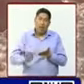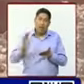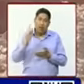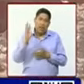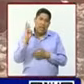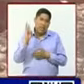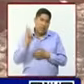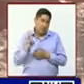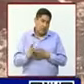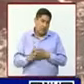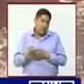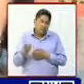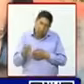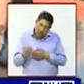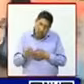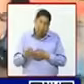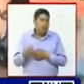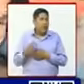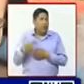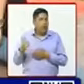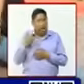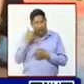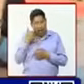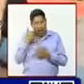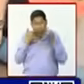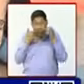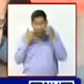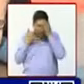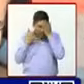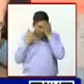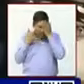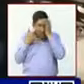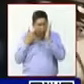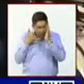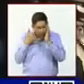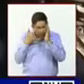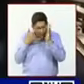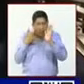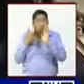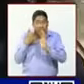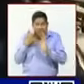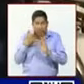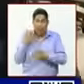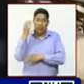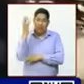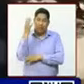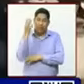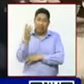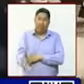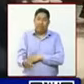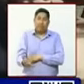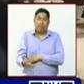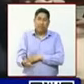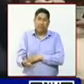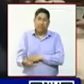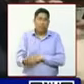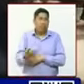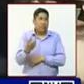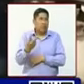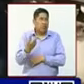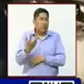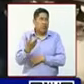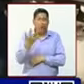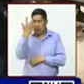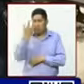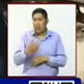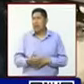cuadra. También hemos recibido llamadas de atención de emergencia, hemos tenido 2 caídas de árboles, uno sobre vehículo y uno sobre vía pública,